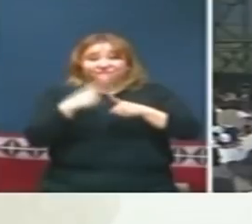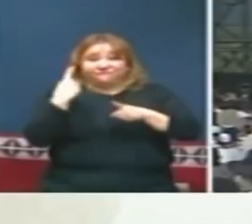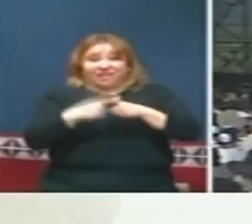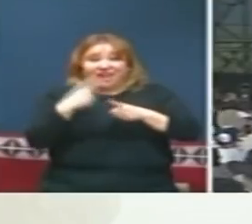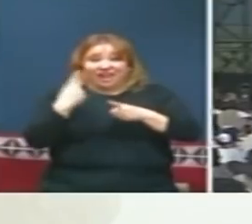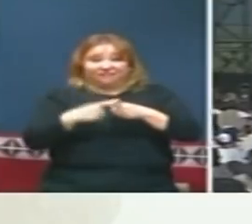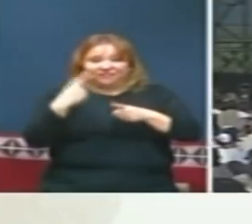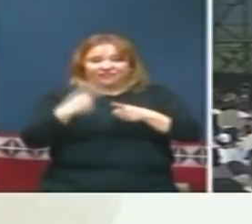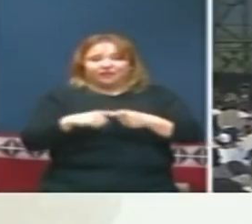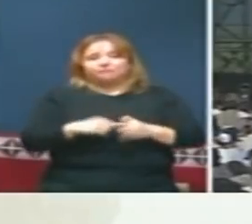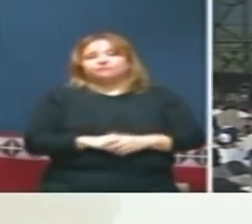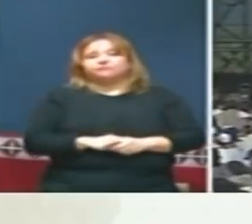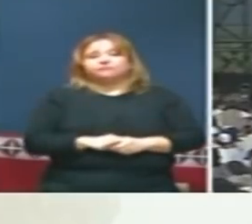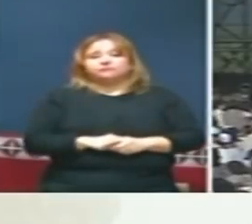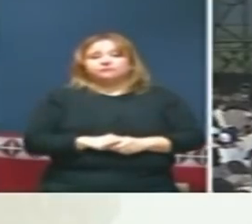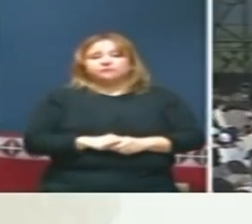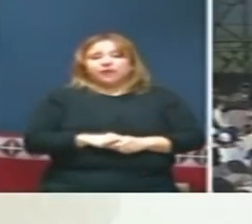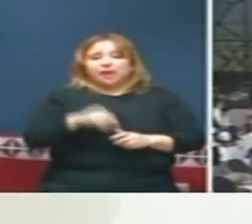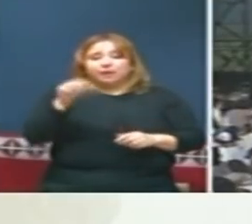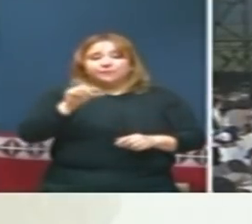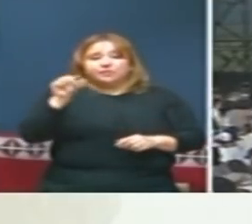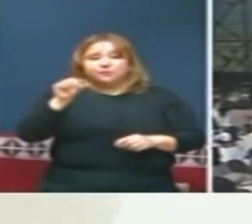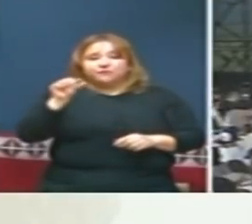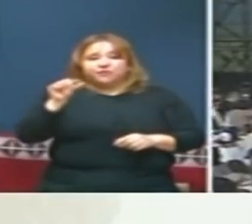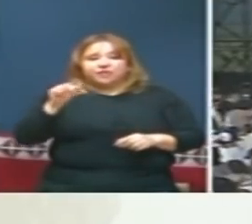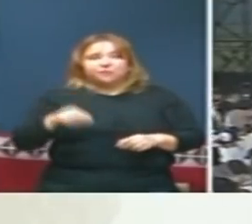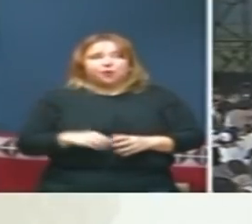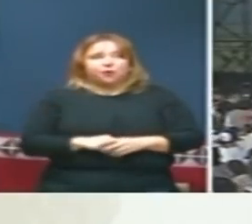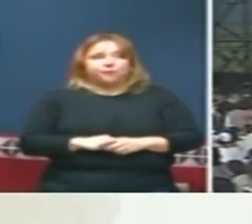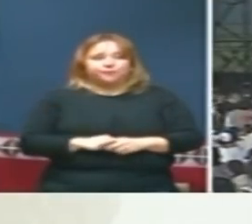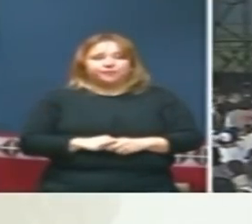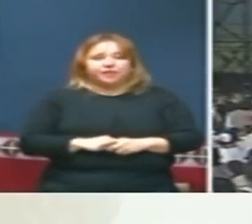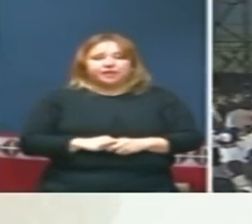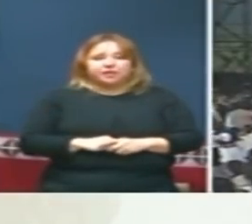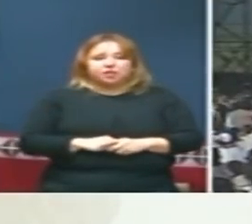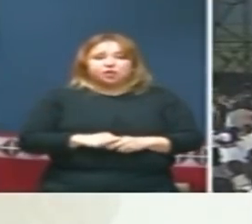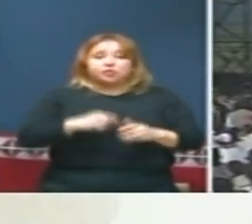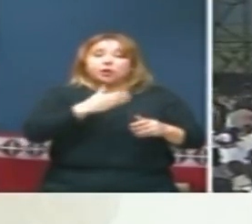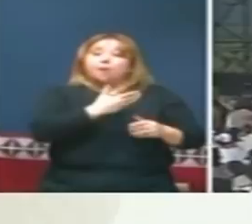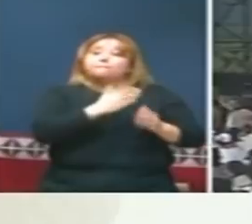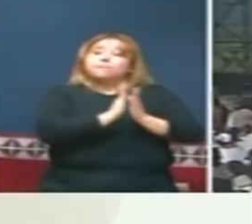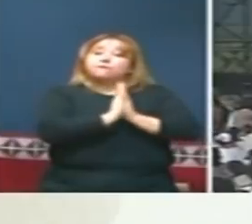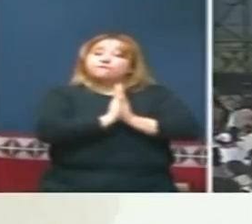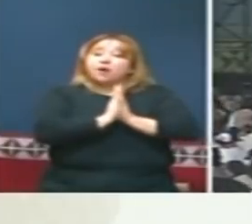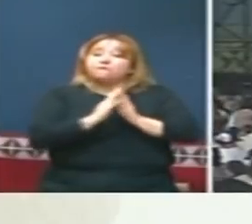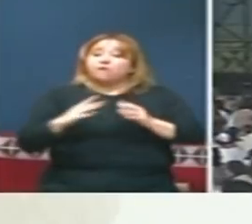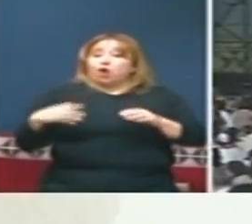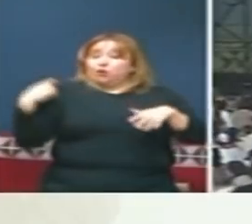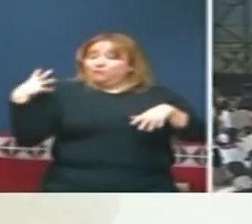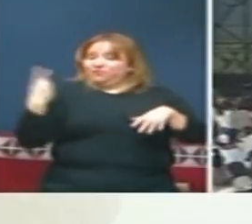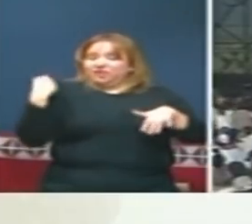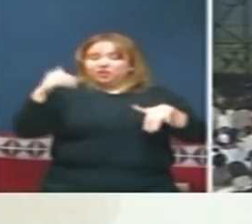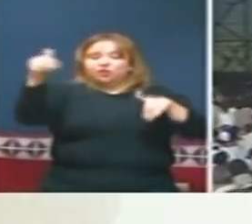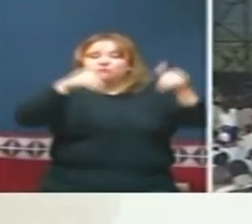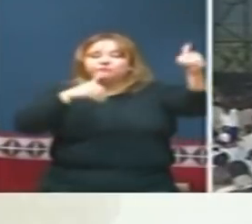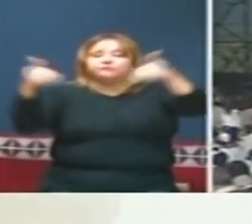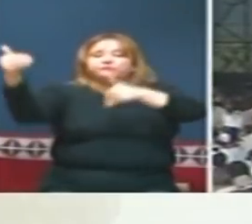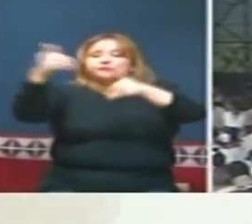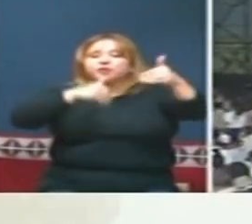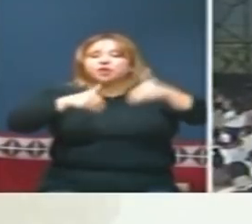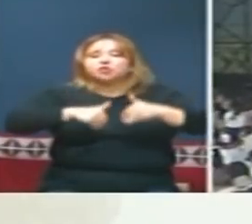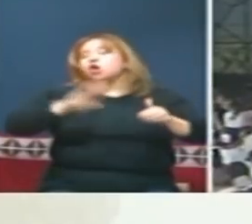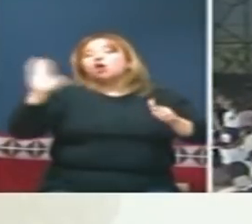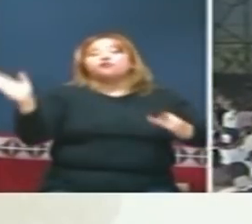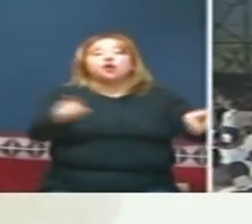la Eucaristía, ahora en instantes nada más. A las autoridades, por favor, le pedimos que vayamos tomando ubicación y a todos